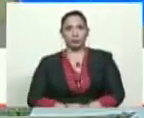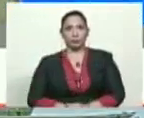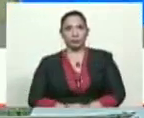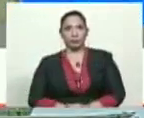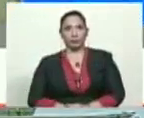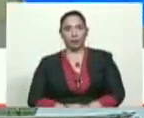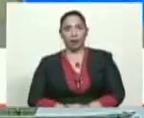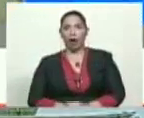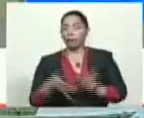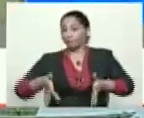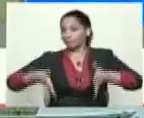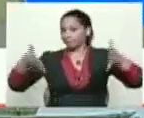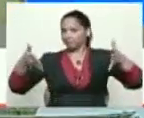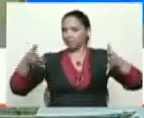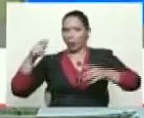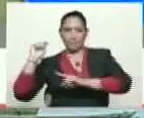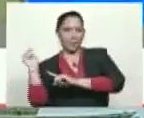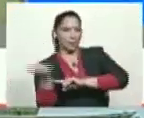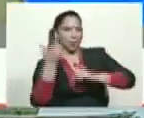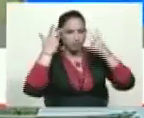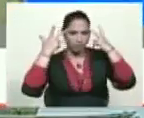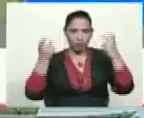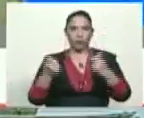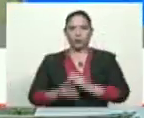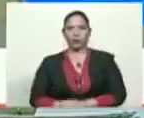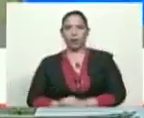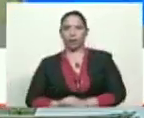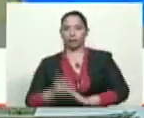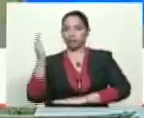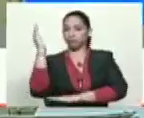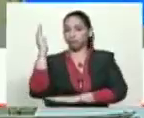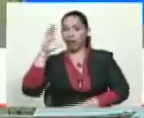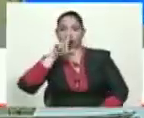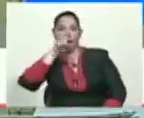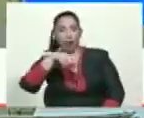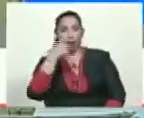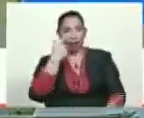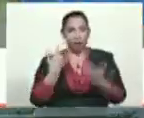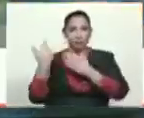campeones del béisbol profesional un aplauso a los cardenales de lara